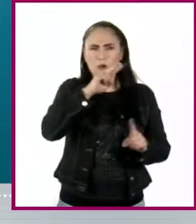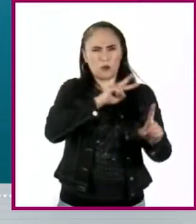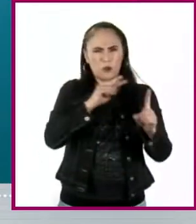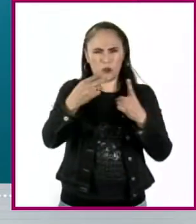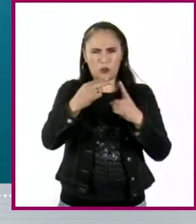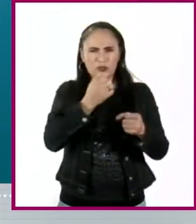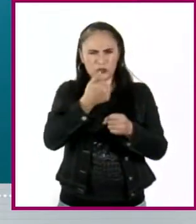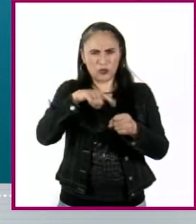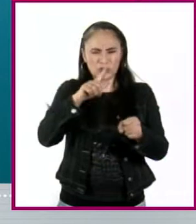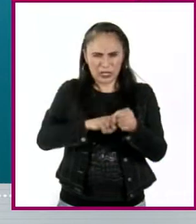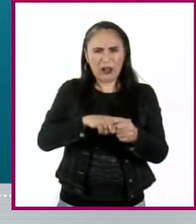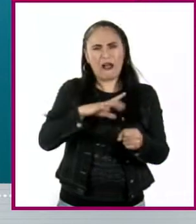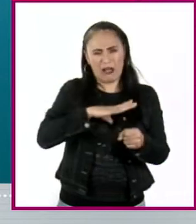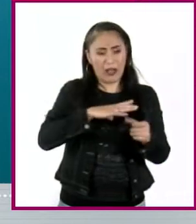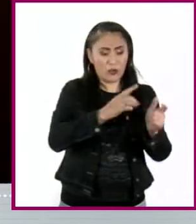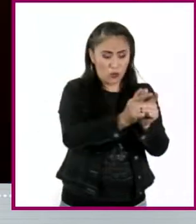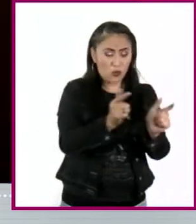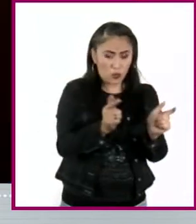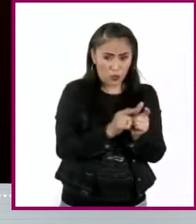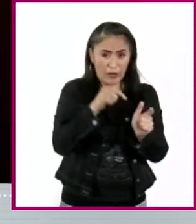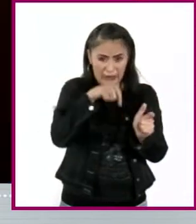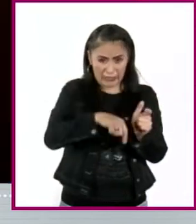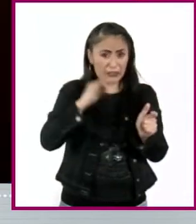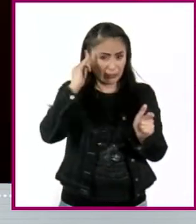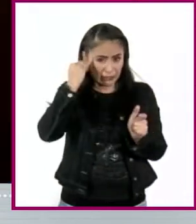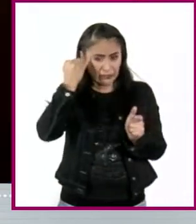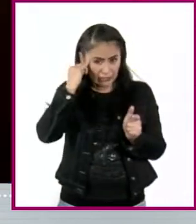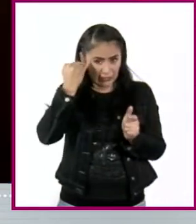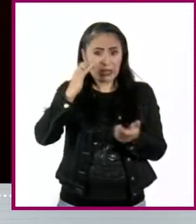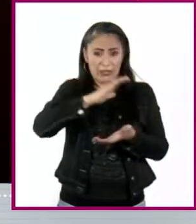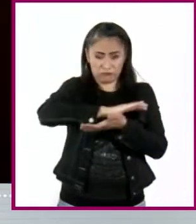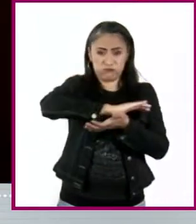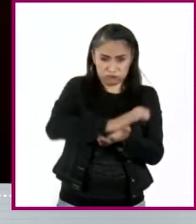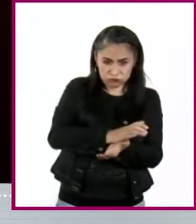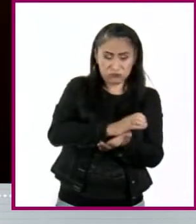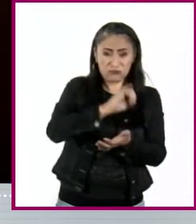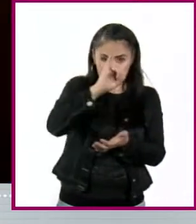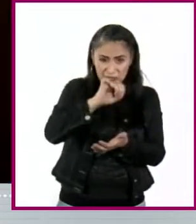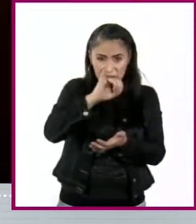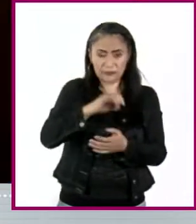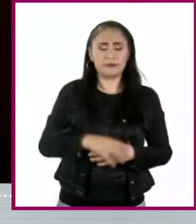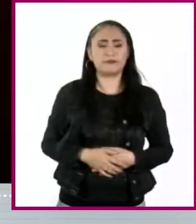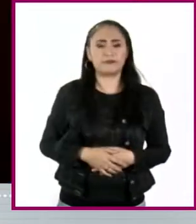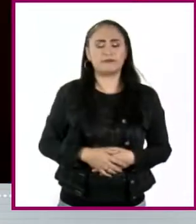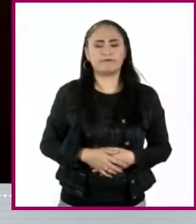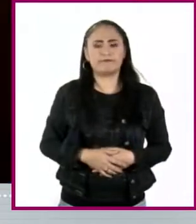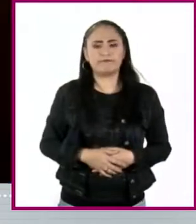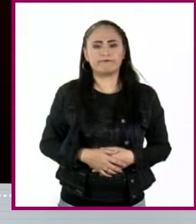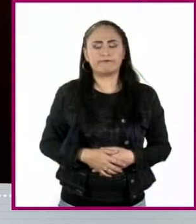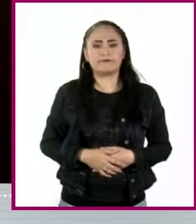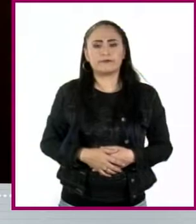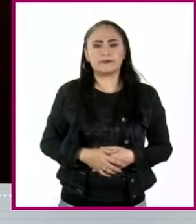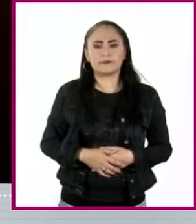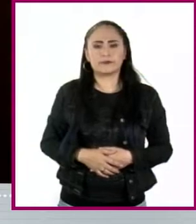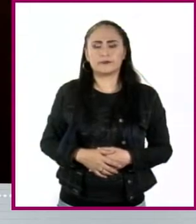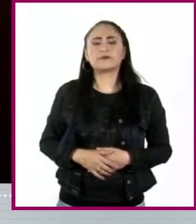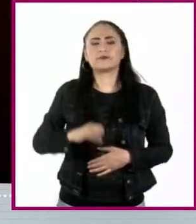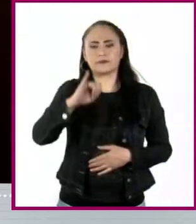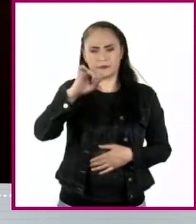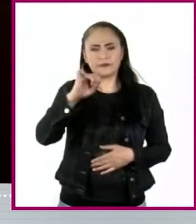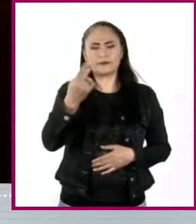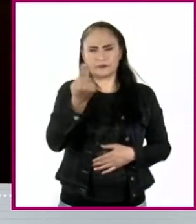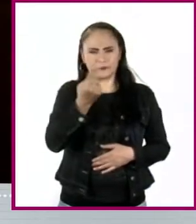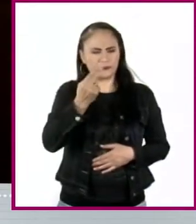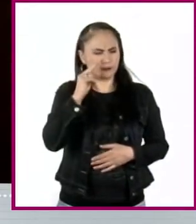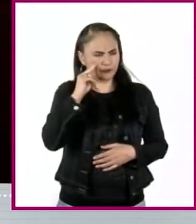vulnerabilidad en grupos, por ejemplo, indígenas? Sí, y no solo. O sea, por supuesto que tenemos que tener este enfoque,